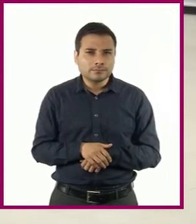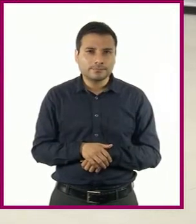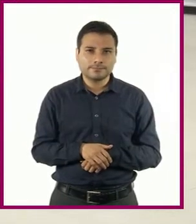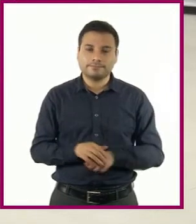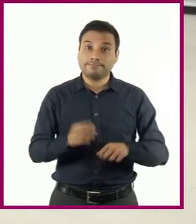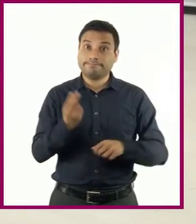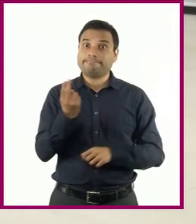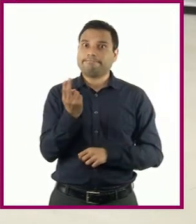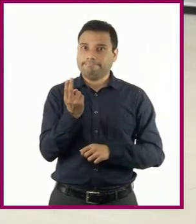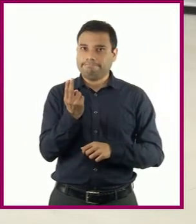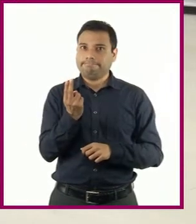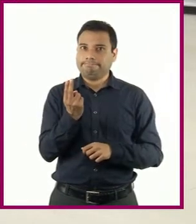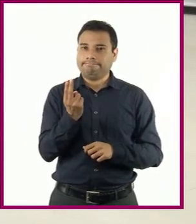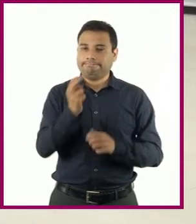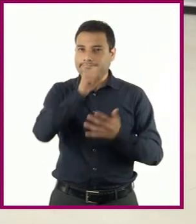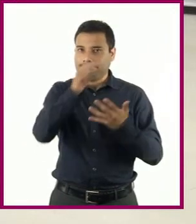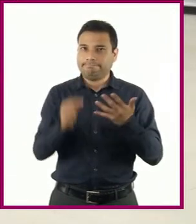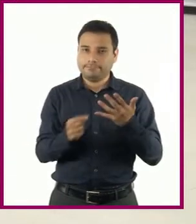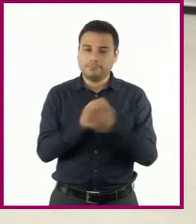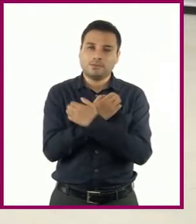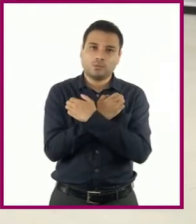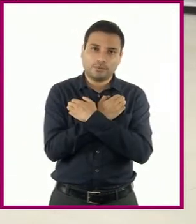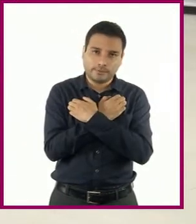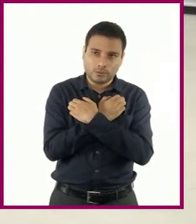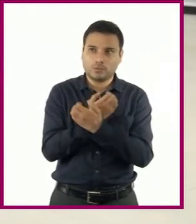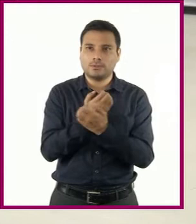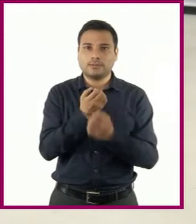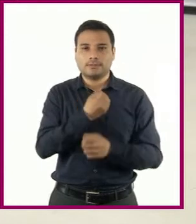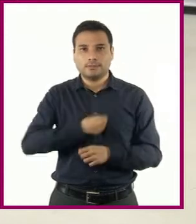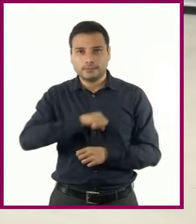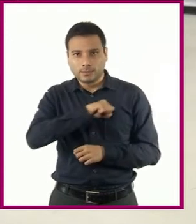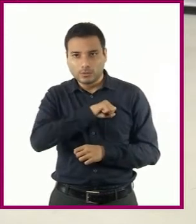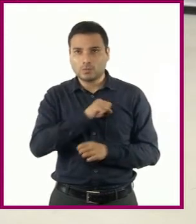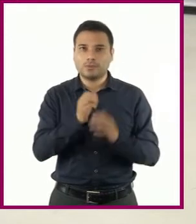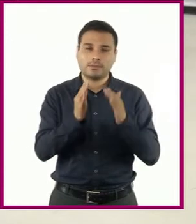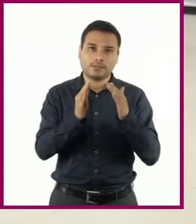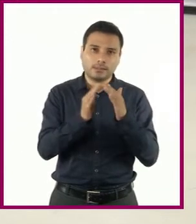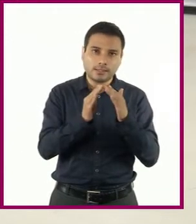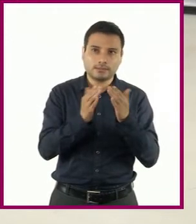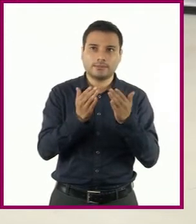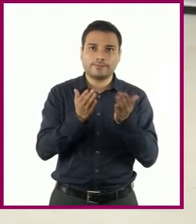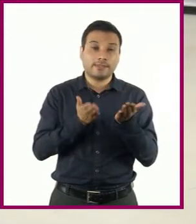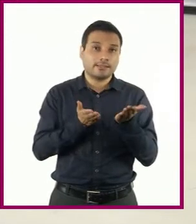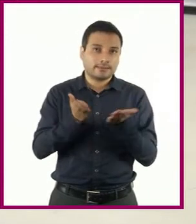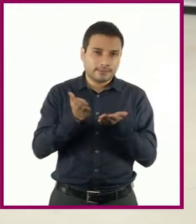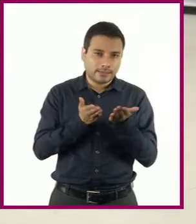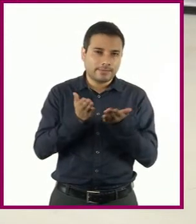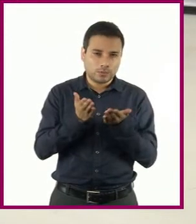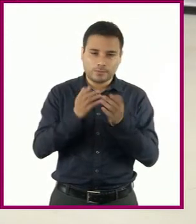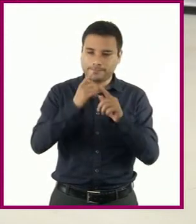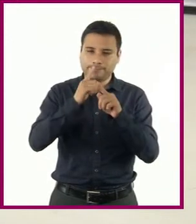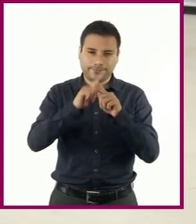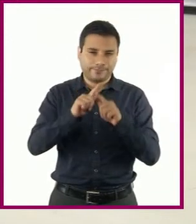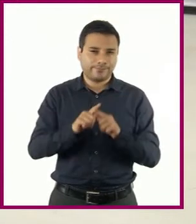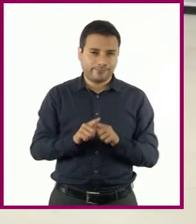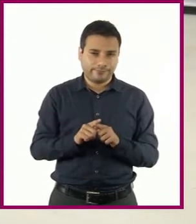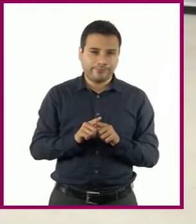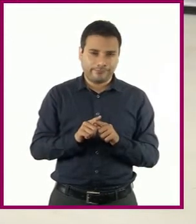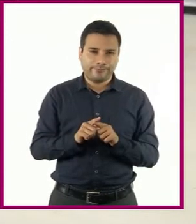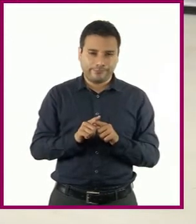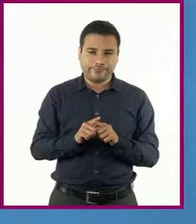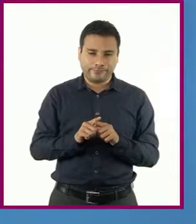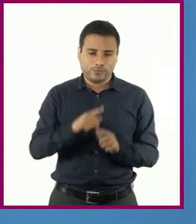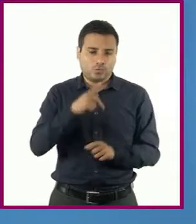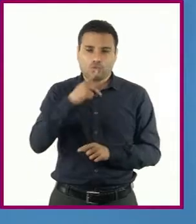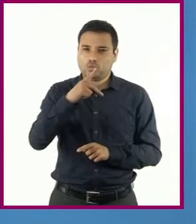de necesidades básicas como la educación, salud, vivienda y servicios a los que todas y todos tenemos